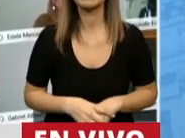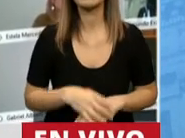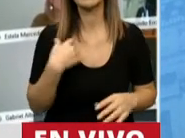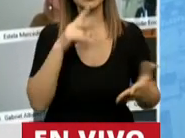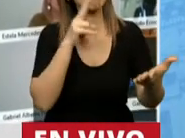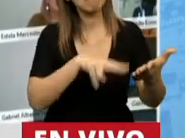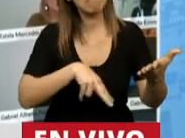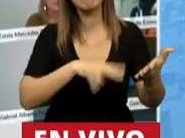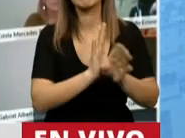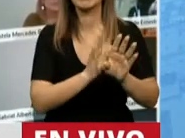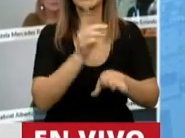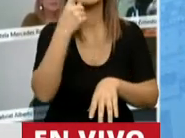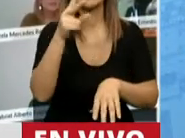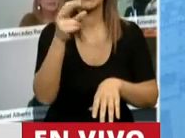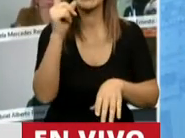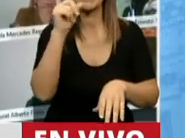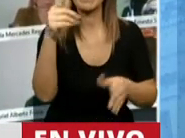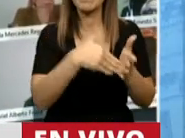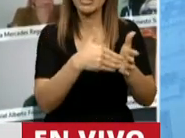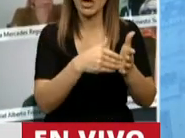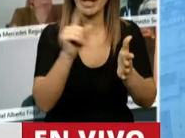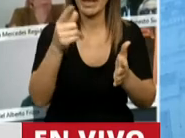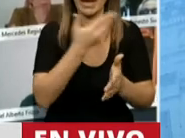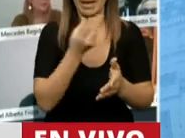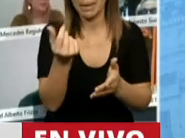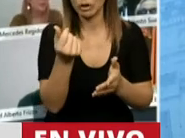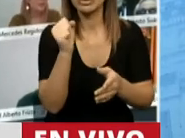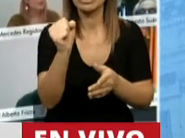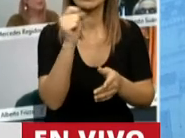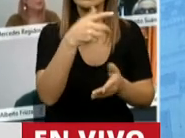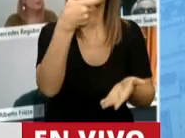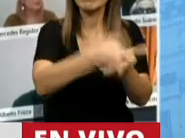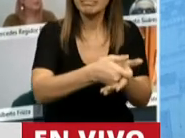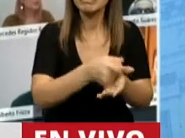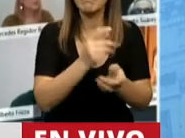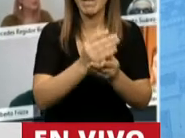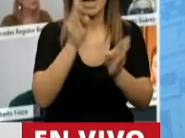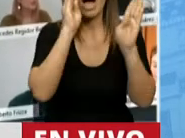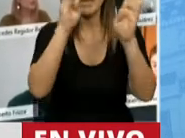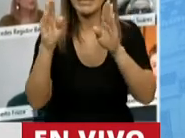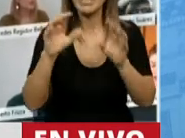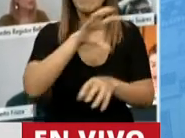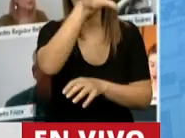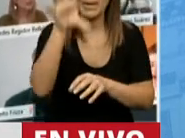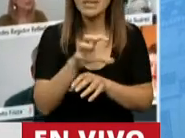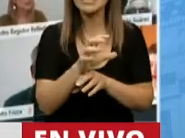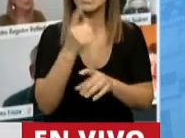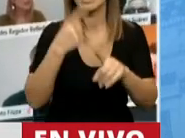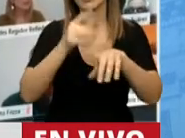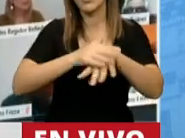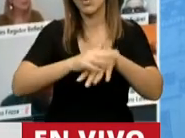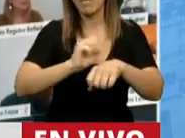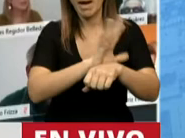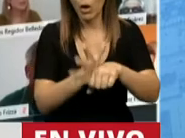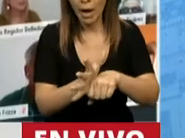los 120 mil millones que el Estado Nacional dispuso para atender las necesidades de las provincias por la incidencia de la